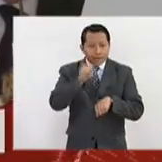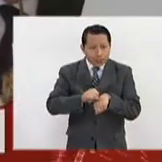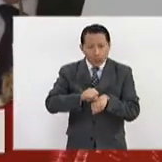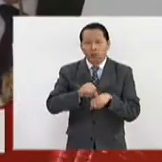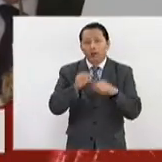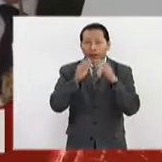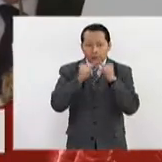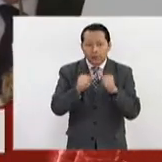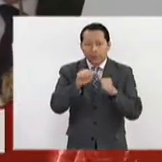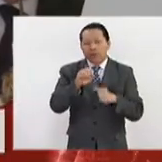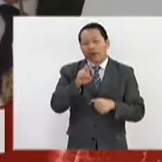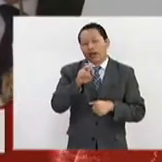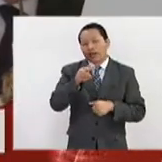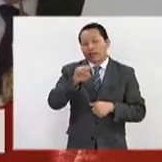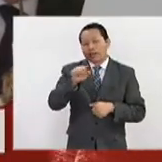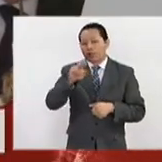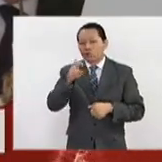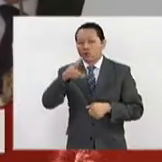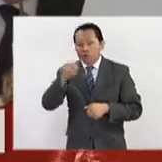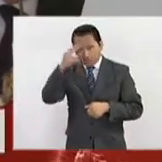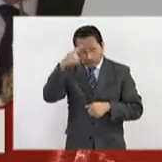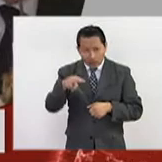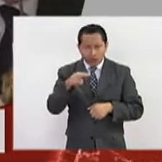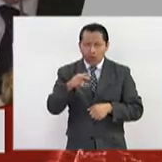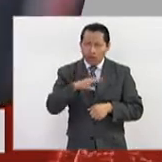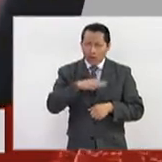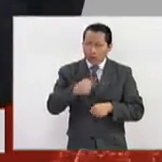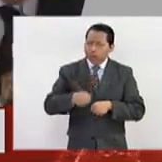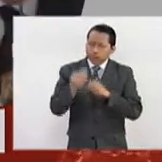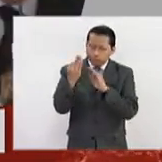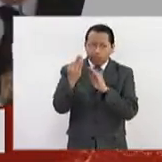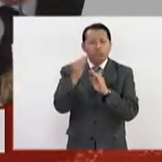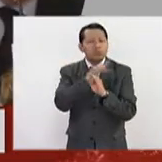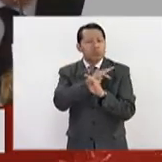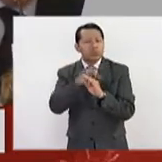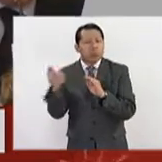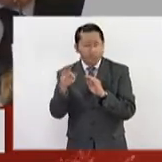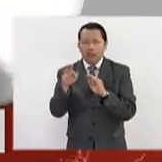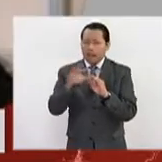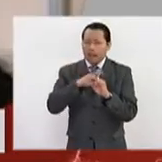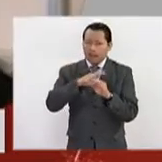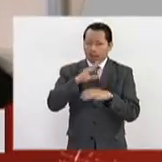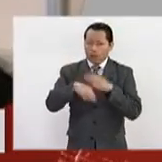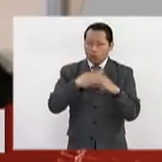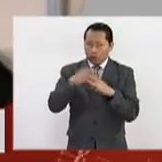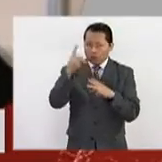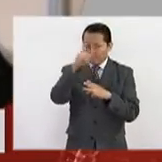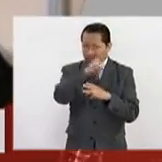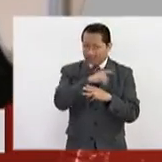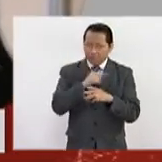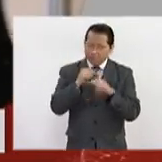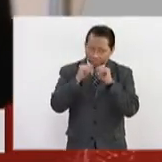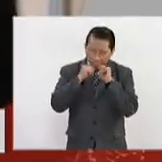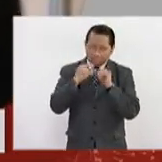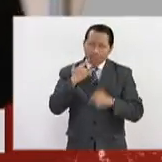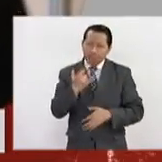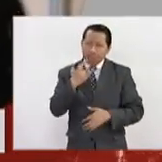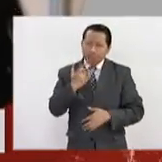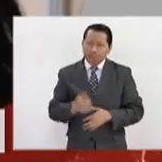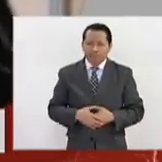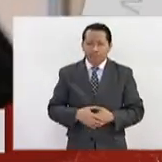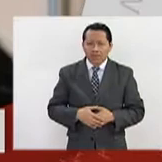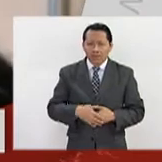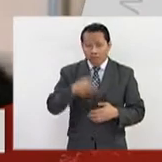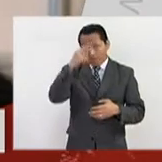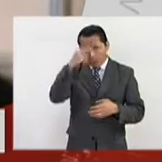Vanessa Rubio, afirma que México ha enfrentado con fortaleza el escenario económico mundial. Considero que México es un